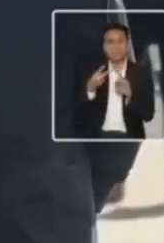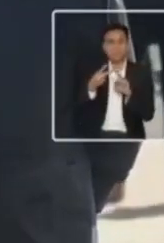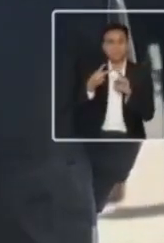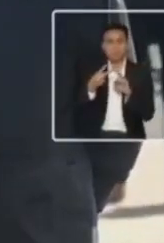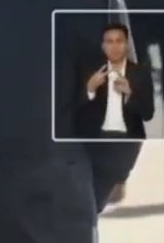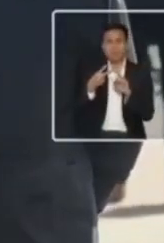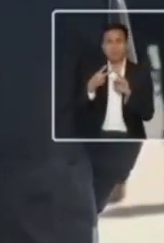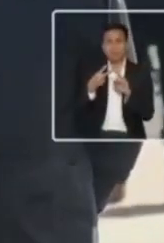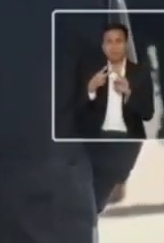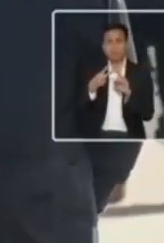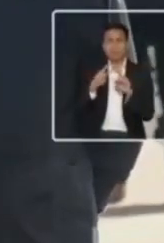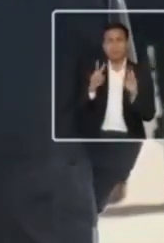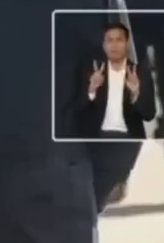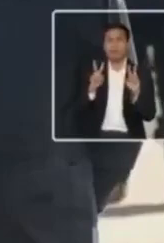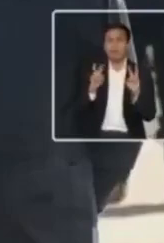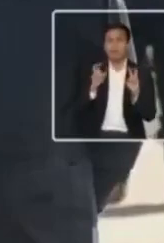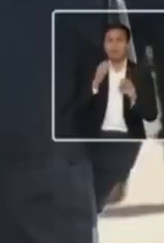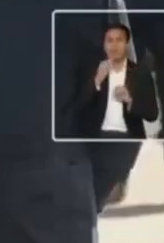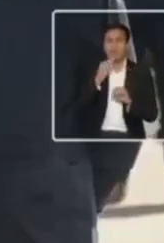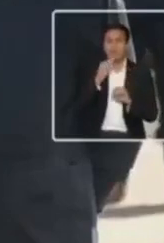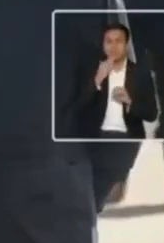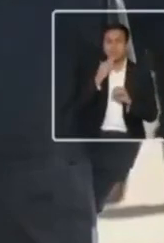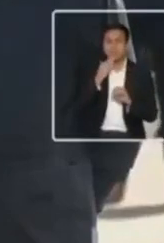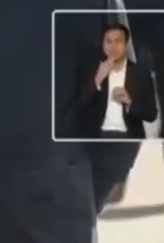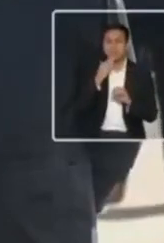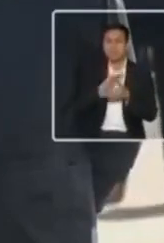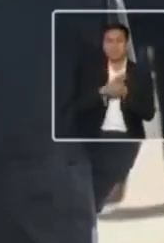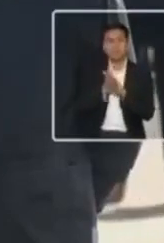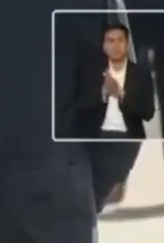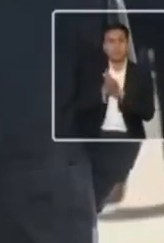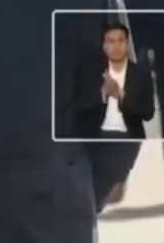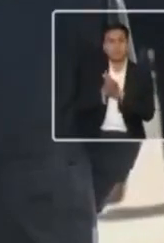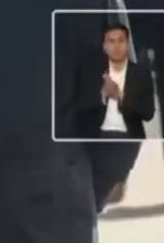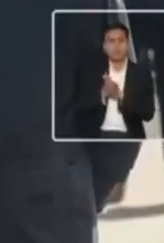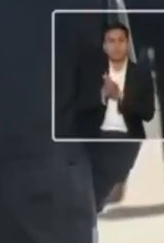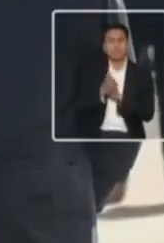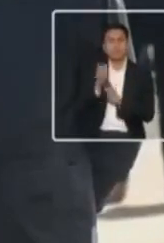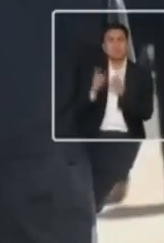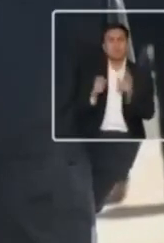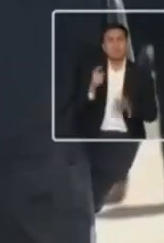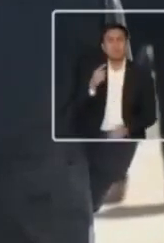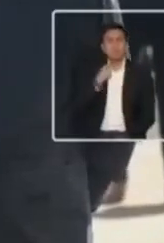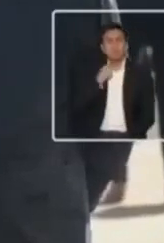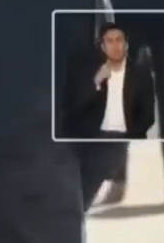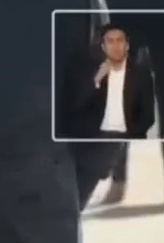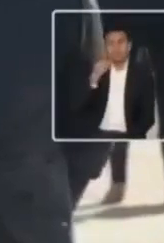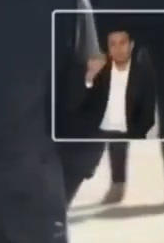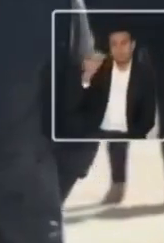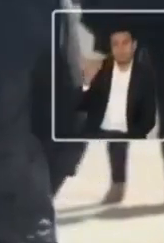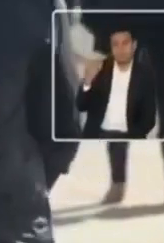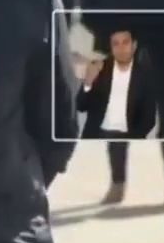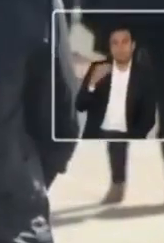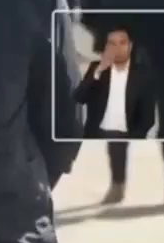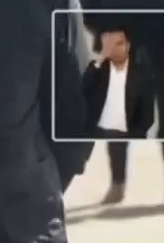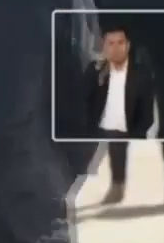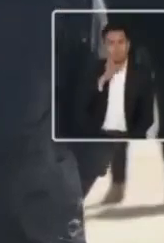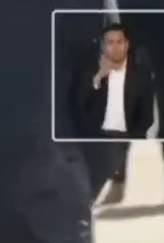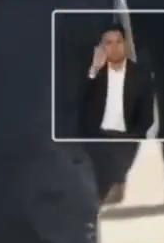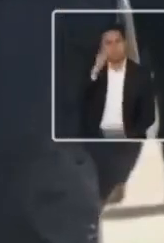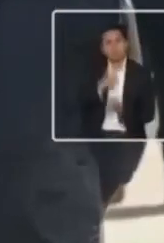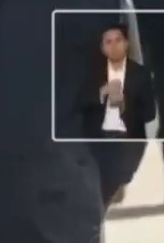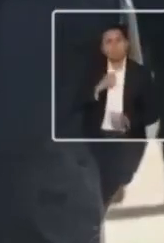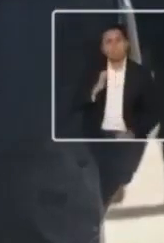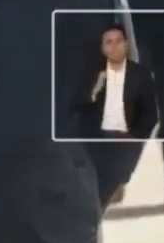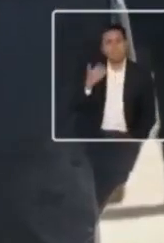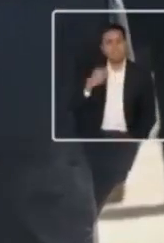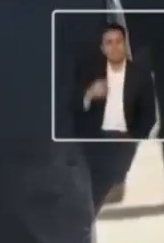lugar, algo que ha estado presente con todas las últimas víctimas, digamos, que de funcionarios policiales que han